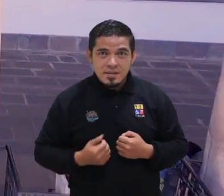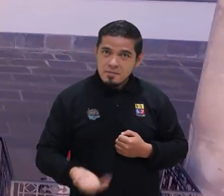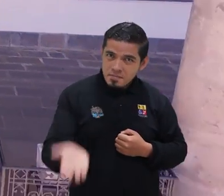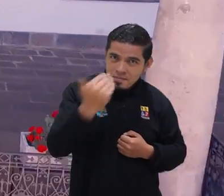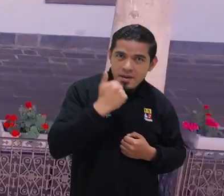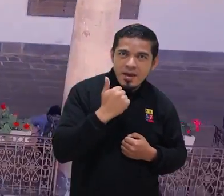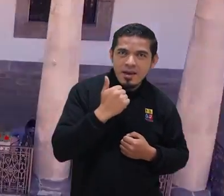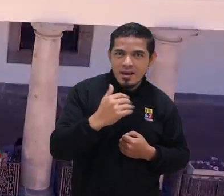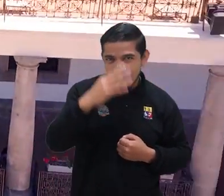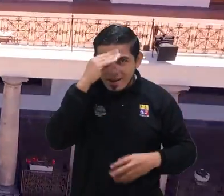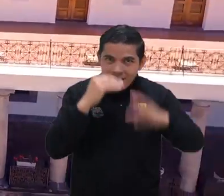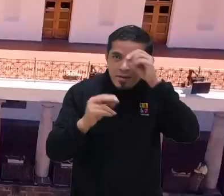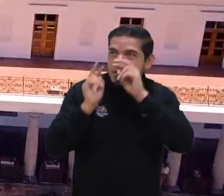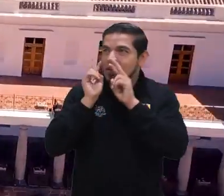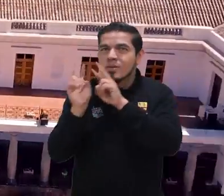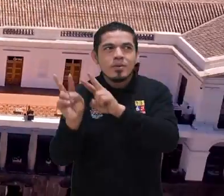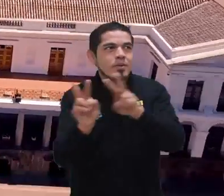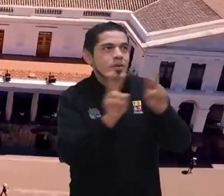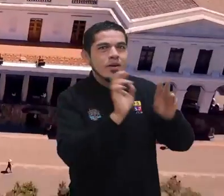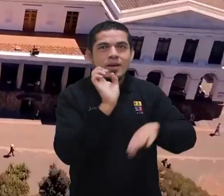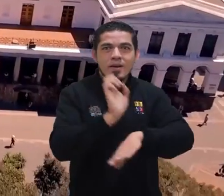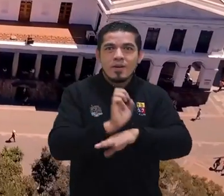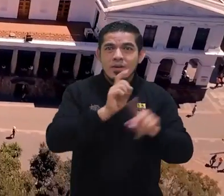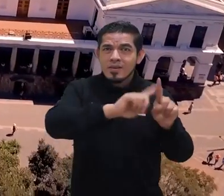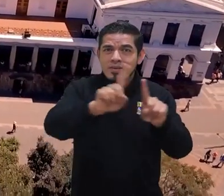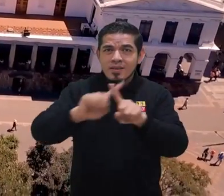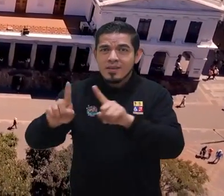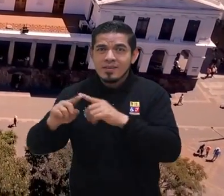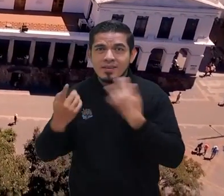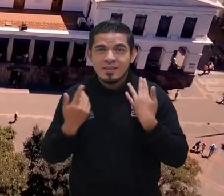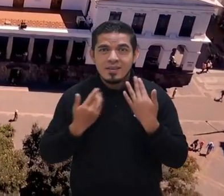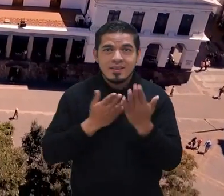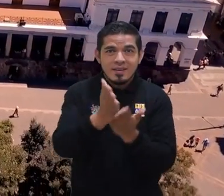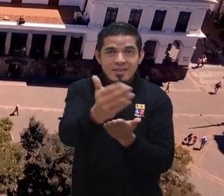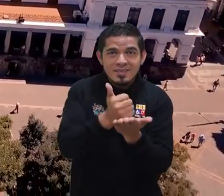Hazlo y descubre un Ecuador diverso, un Ecuador accesible.